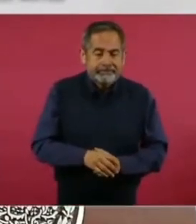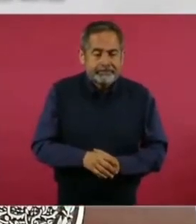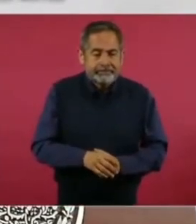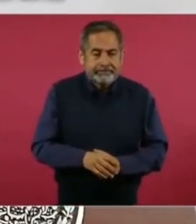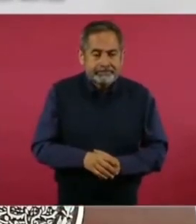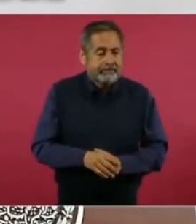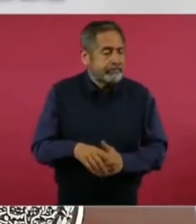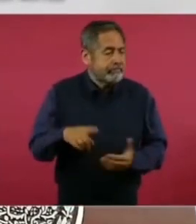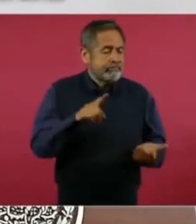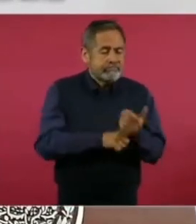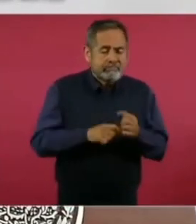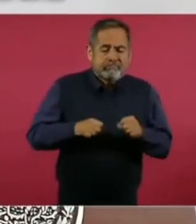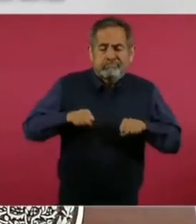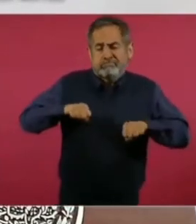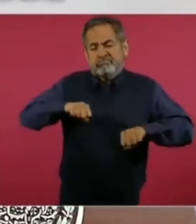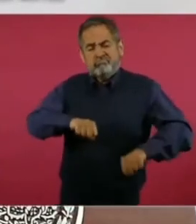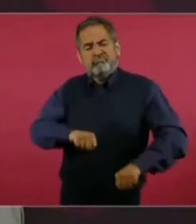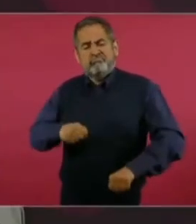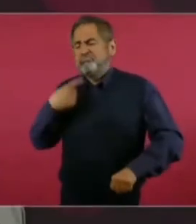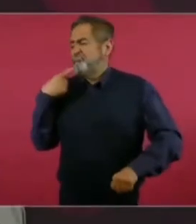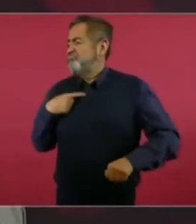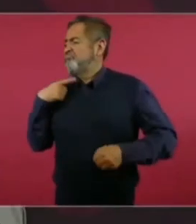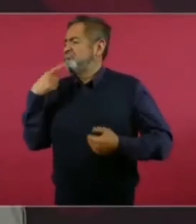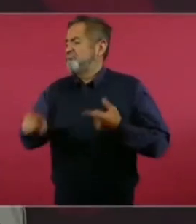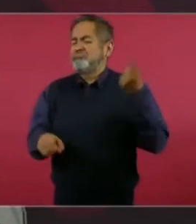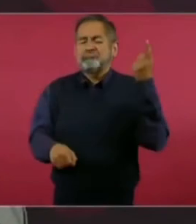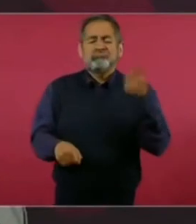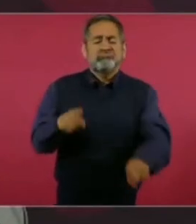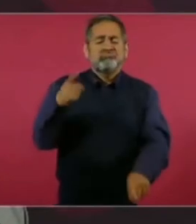con prepotencia,